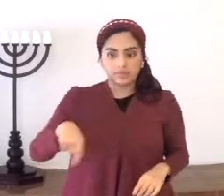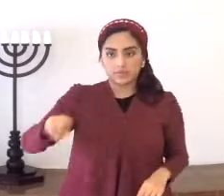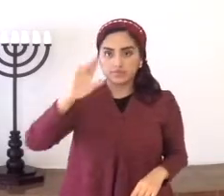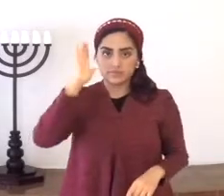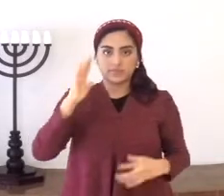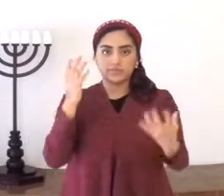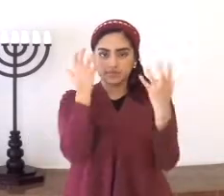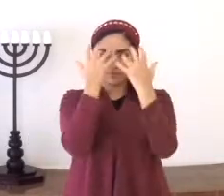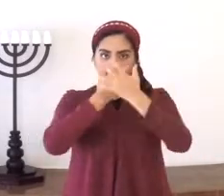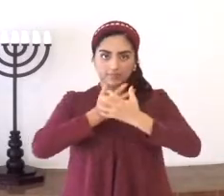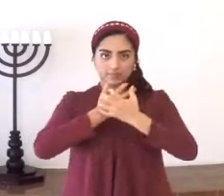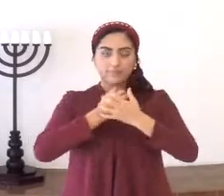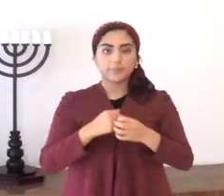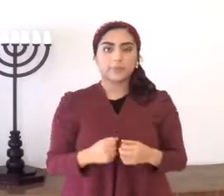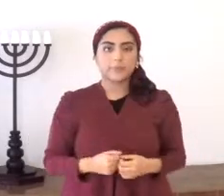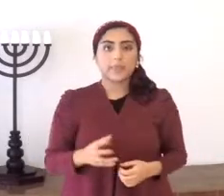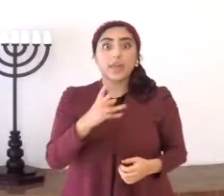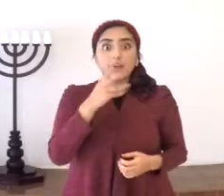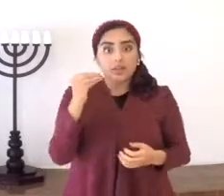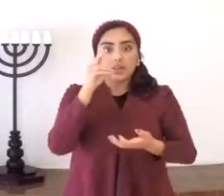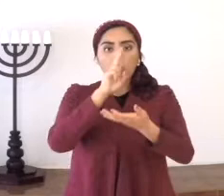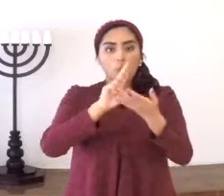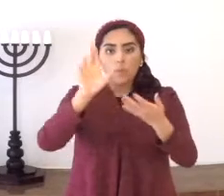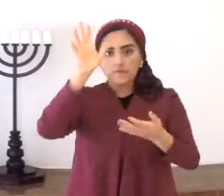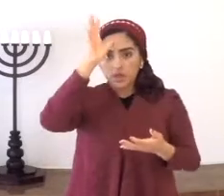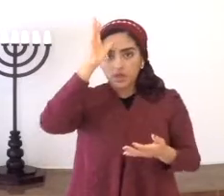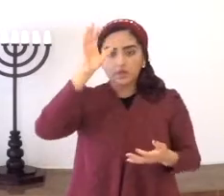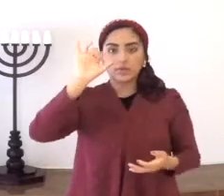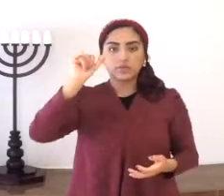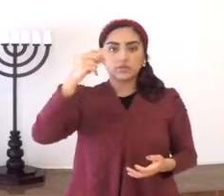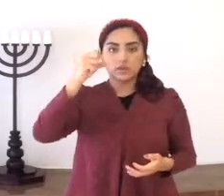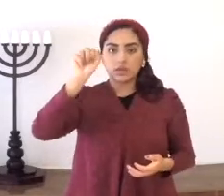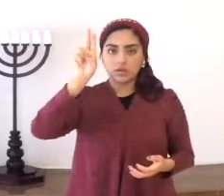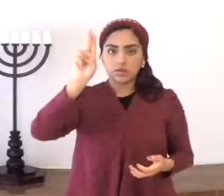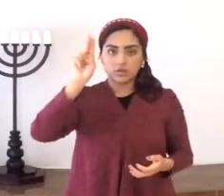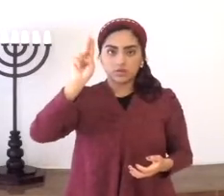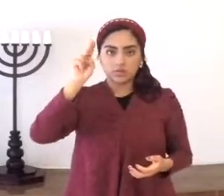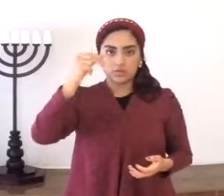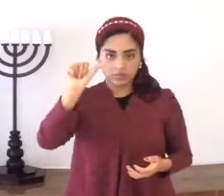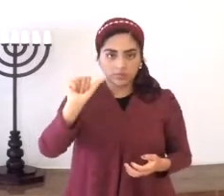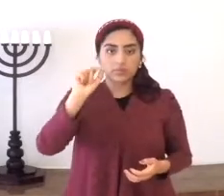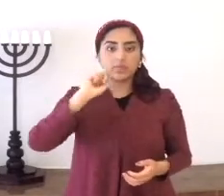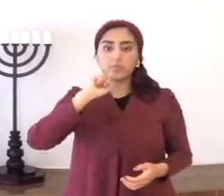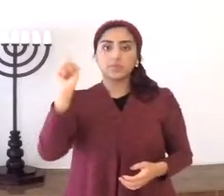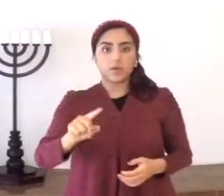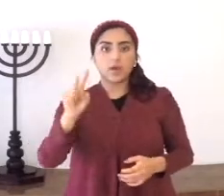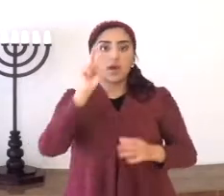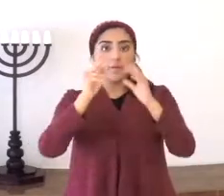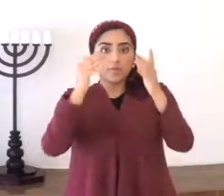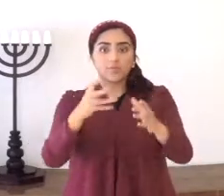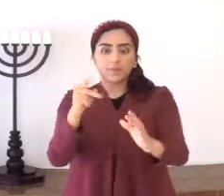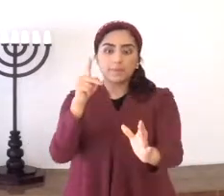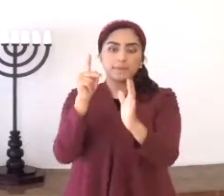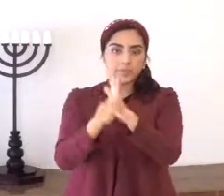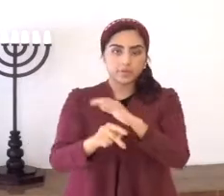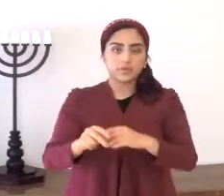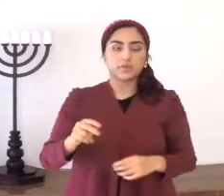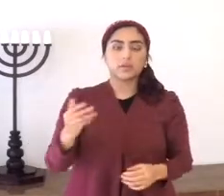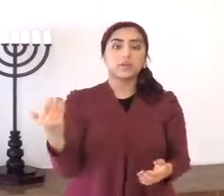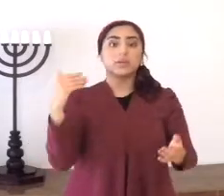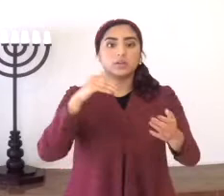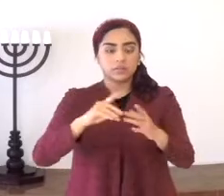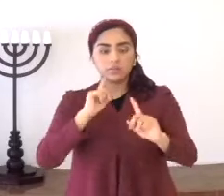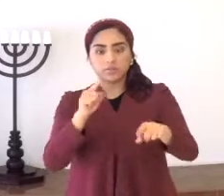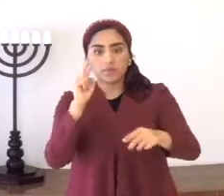el pueblo de Israel estaba en tinieblas. Y el eterno Yahweh, Yahshua, mandó un profeta